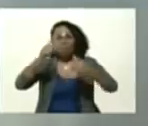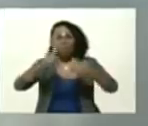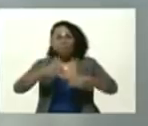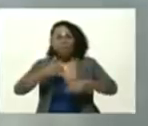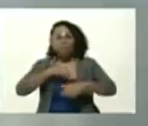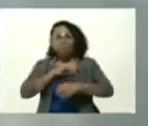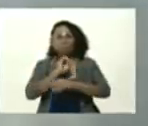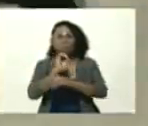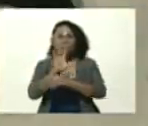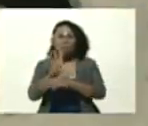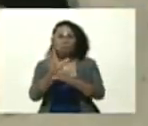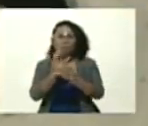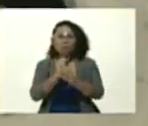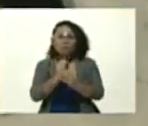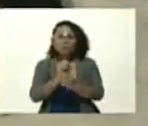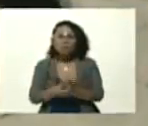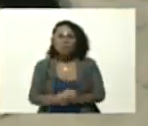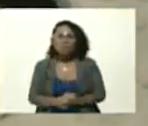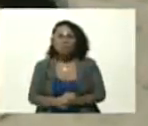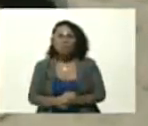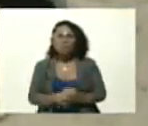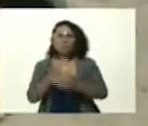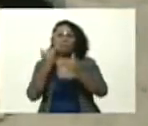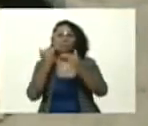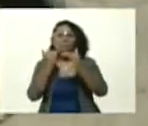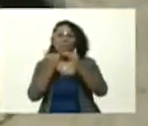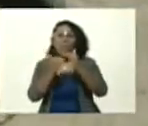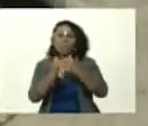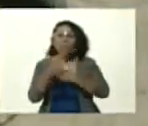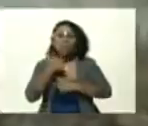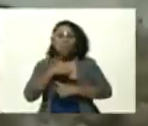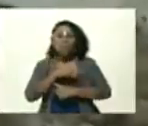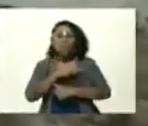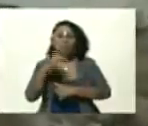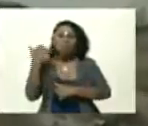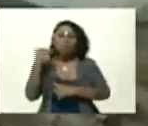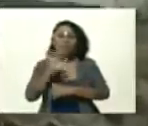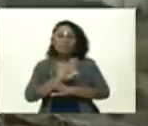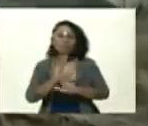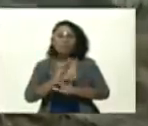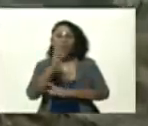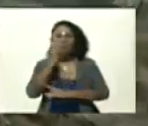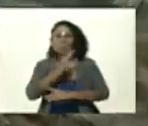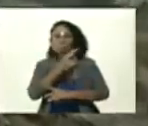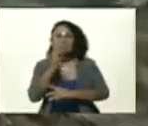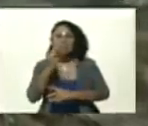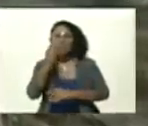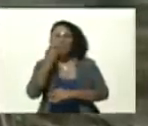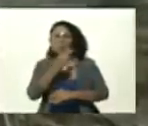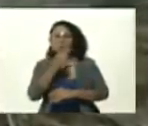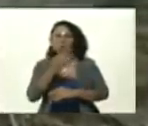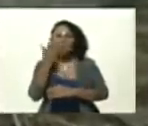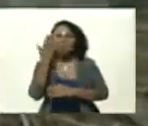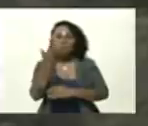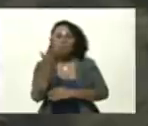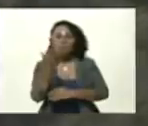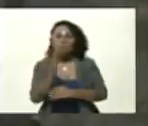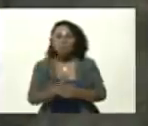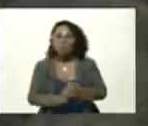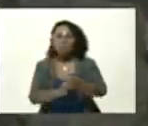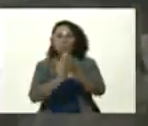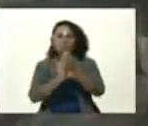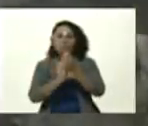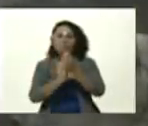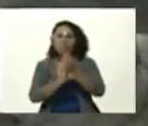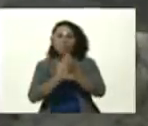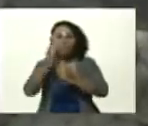enviamos un mensaje de confianza, un mensaje de que nosotros estamos comprometidos, comprometidos con usted como líder,